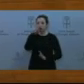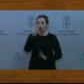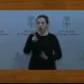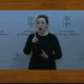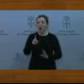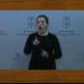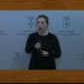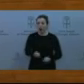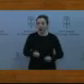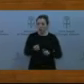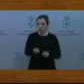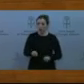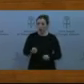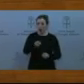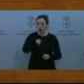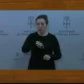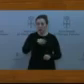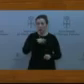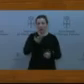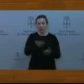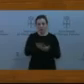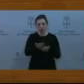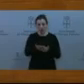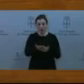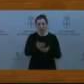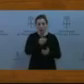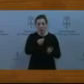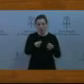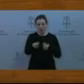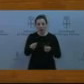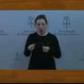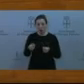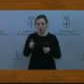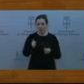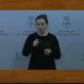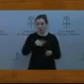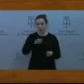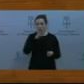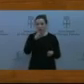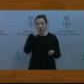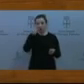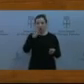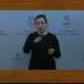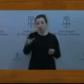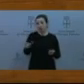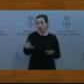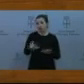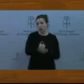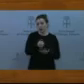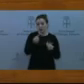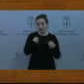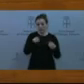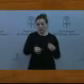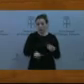demandas de mercado que percibimos todos los ciudadanos, que tienen que estar vinculadas a los productos de